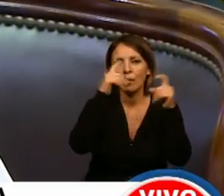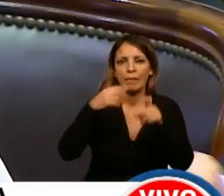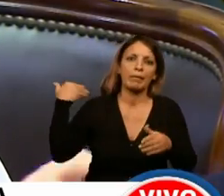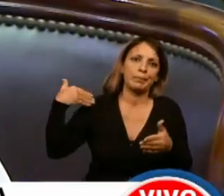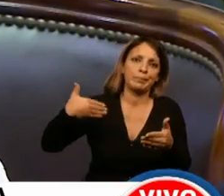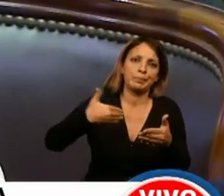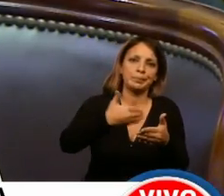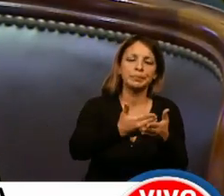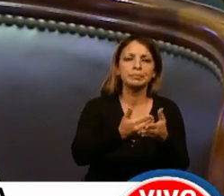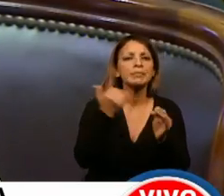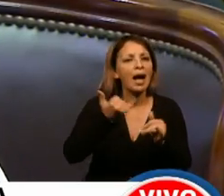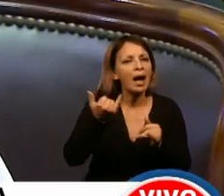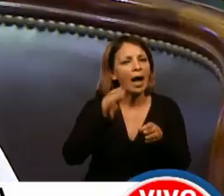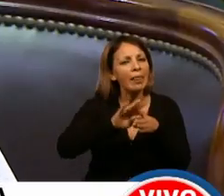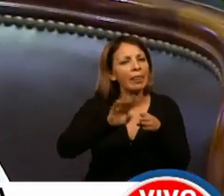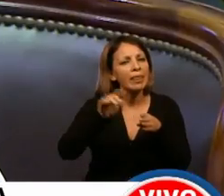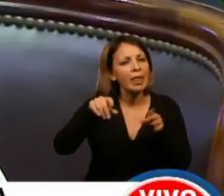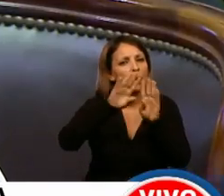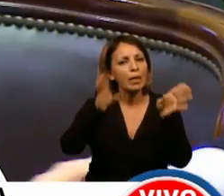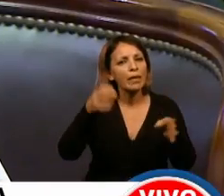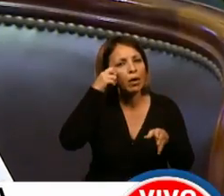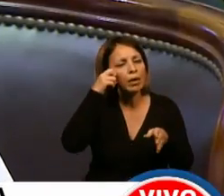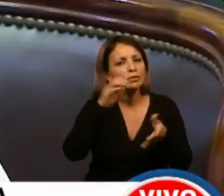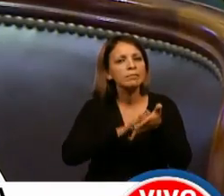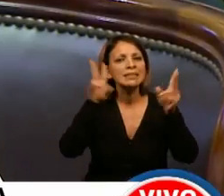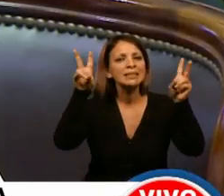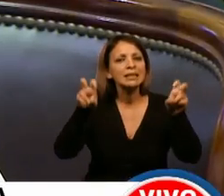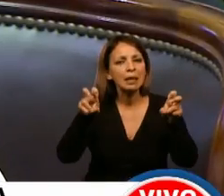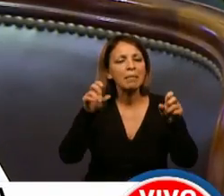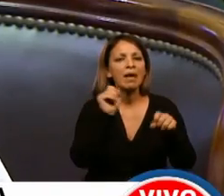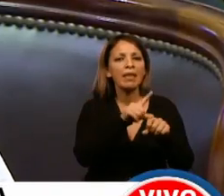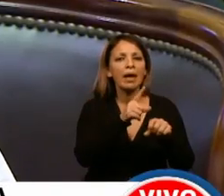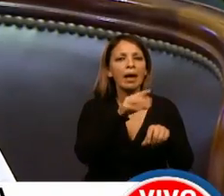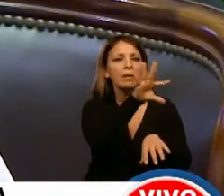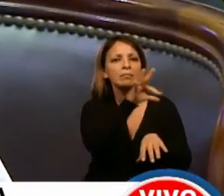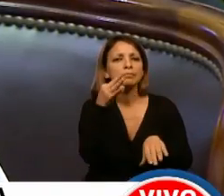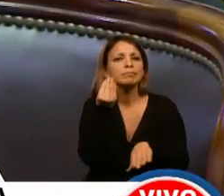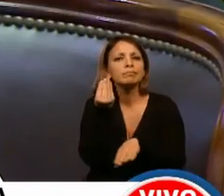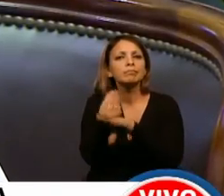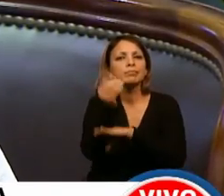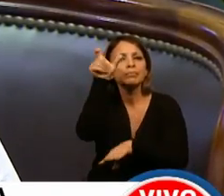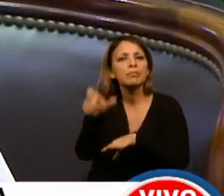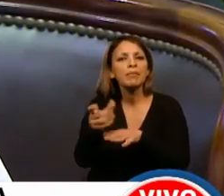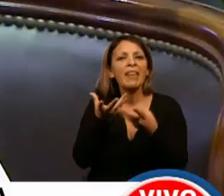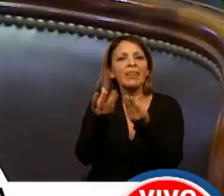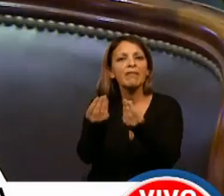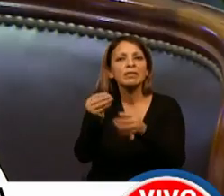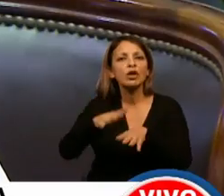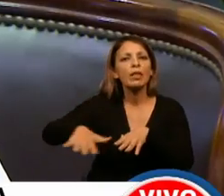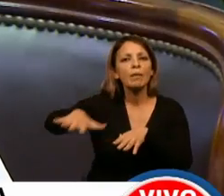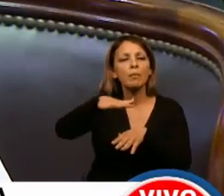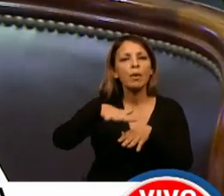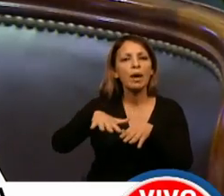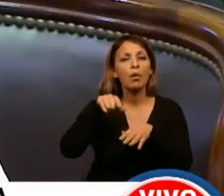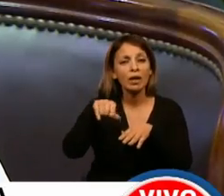que tiene este congreso con relación a la designación del defensor del pueblo de la nación un amor allá de